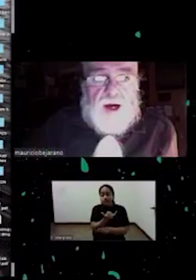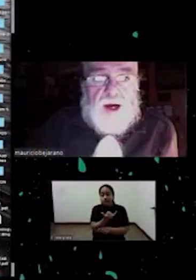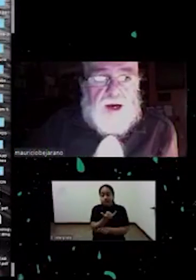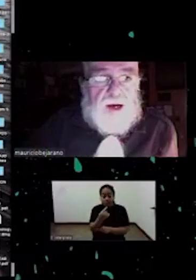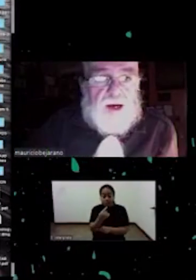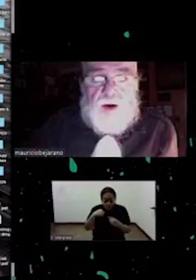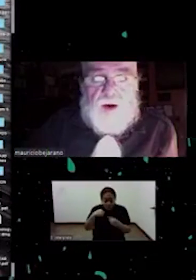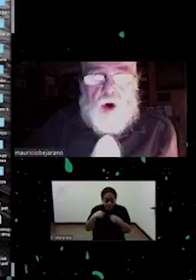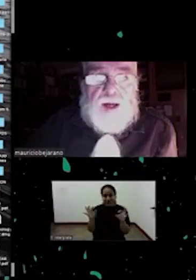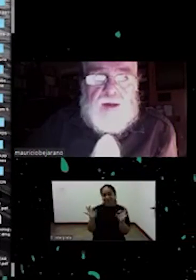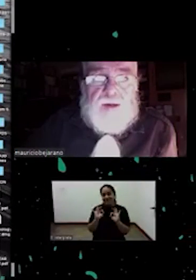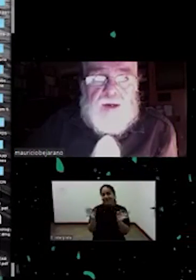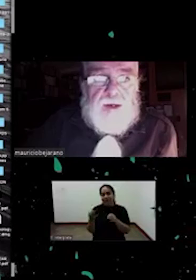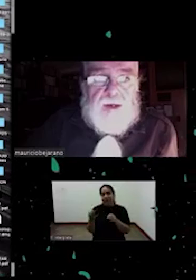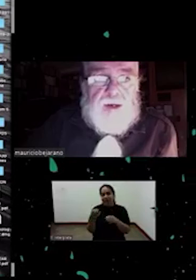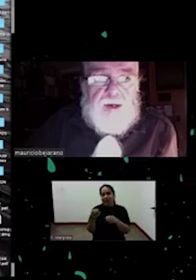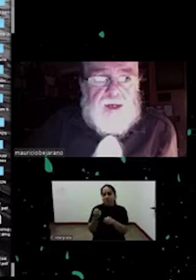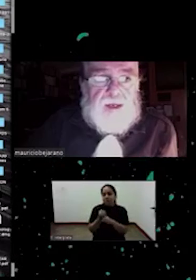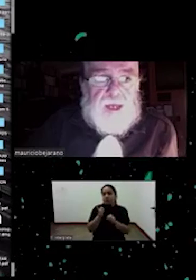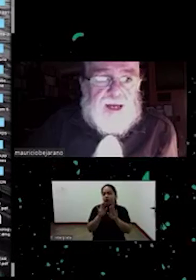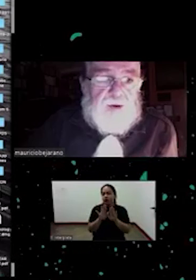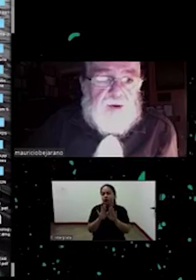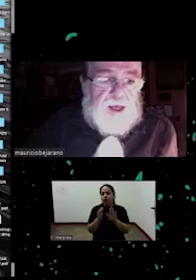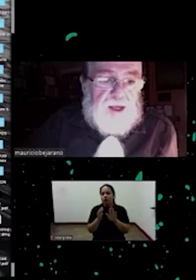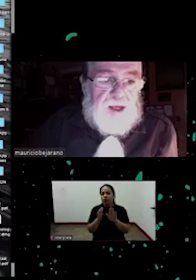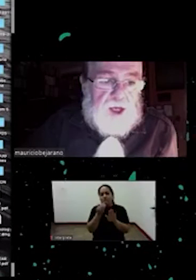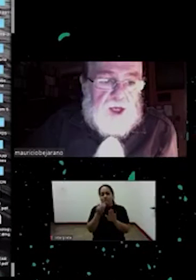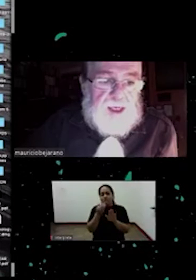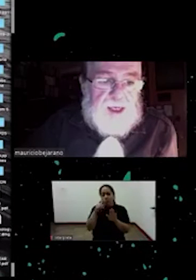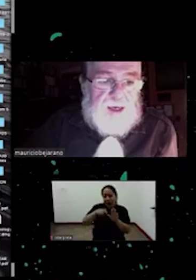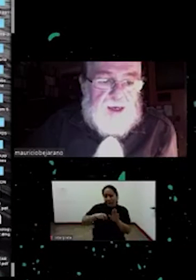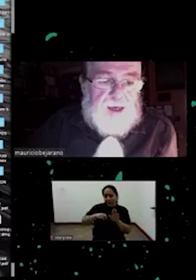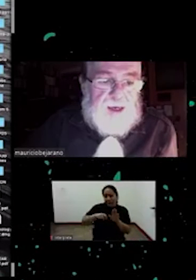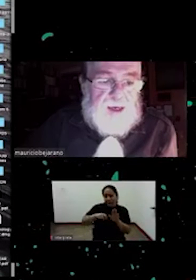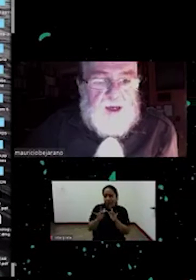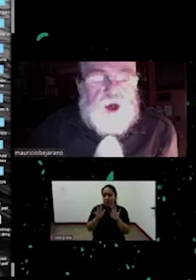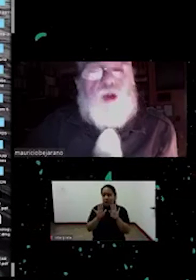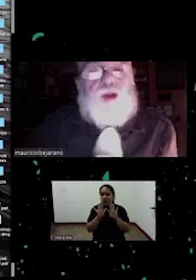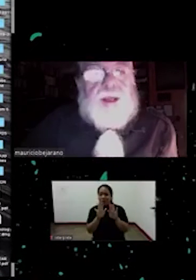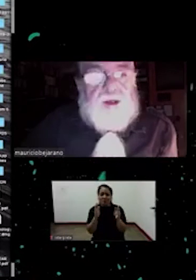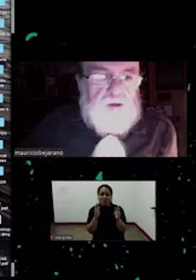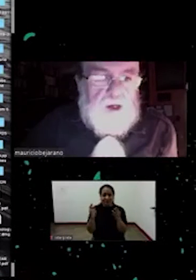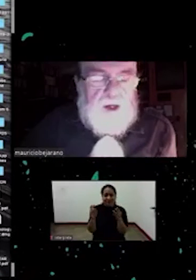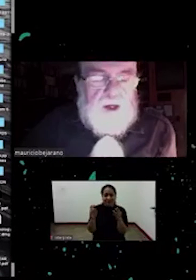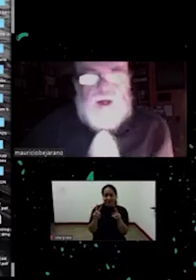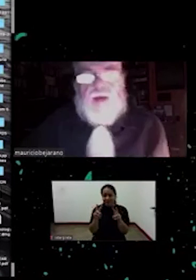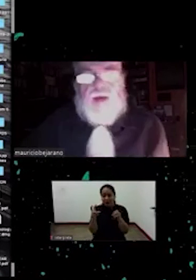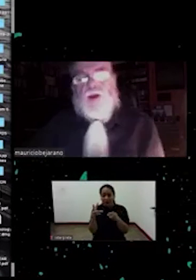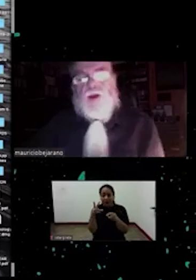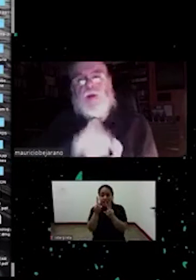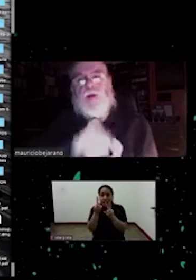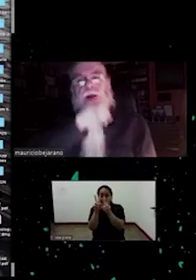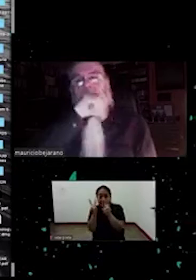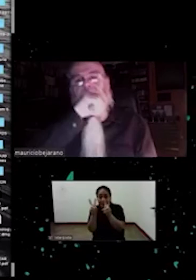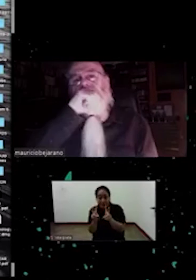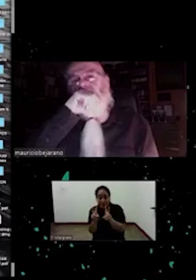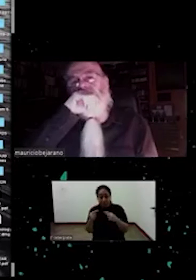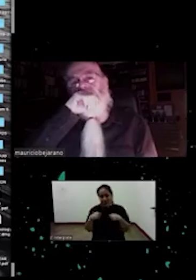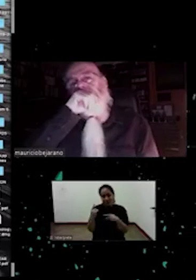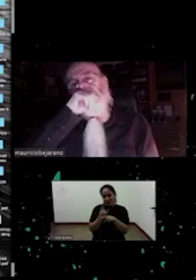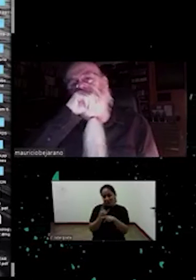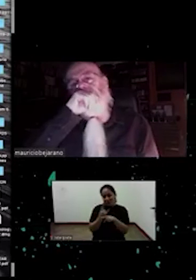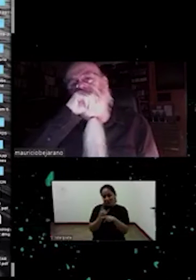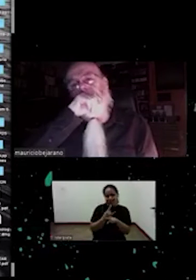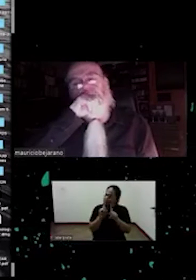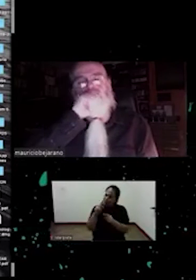una obra que tenga que ver con ese contenido, pero me parece que todas las obras